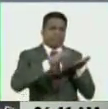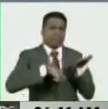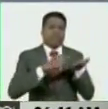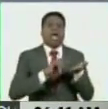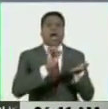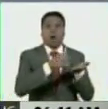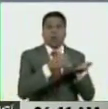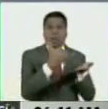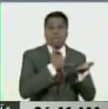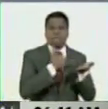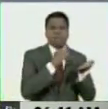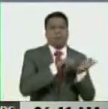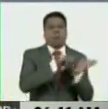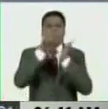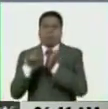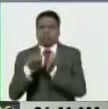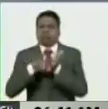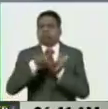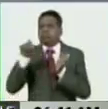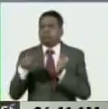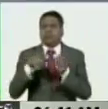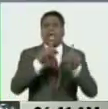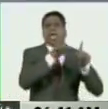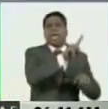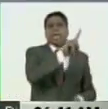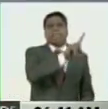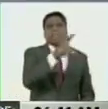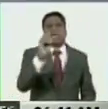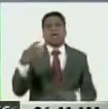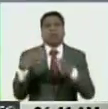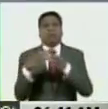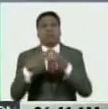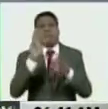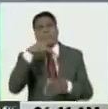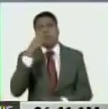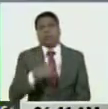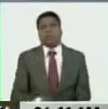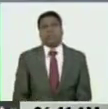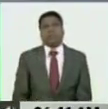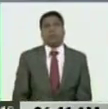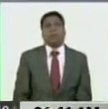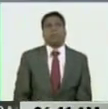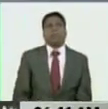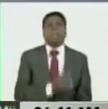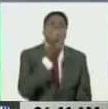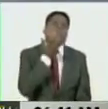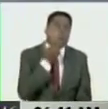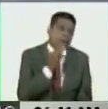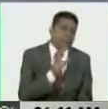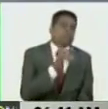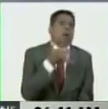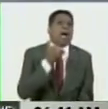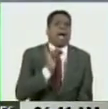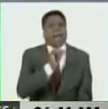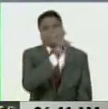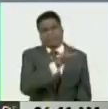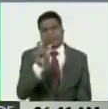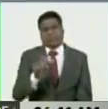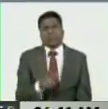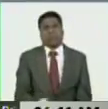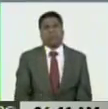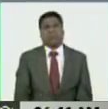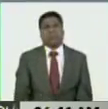puedo decir en estos momentos que quizás hay personas que están inscritas en un partido político y